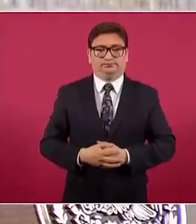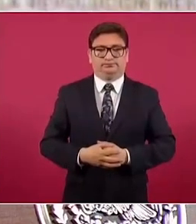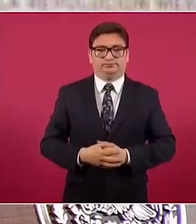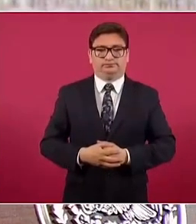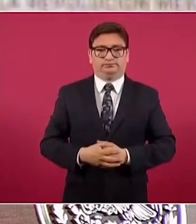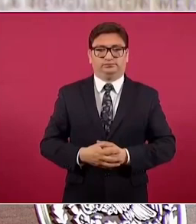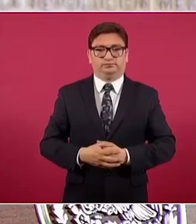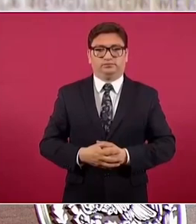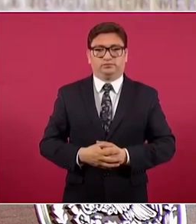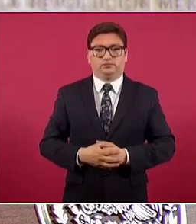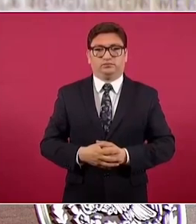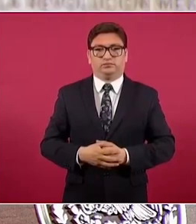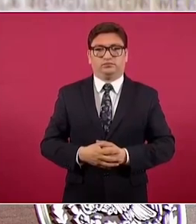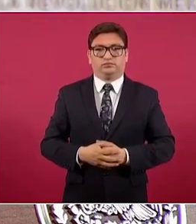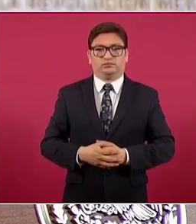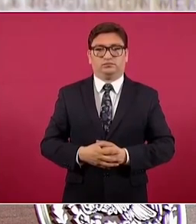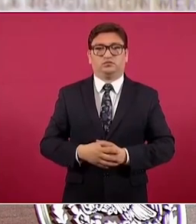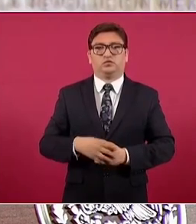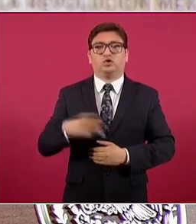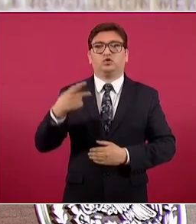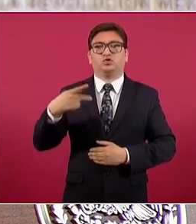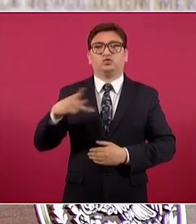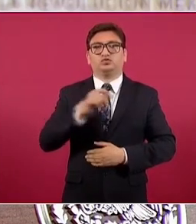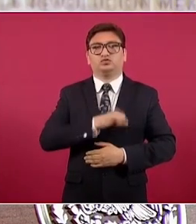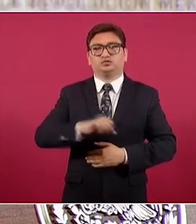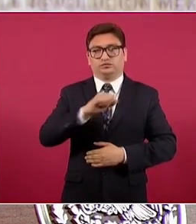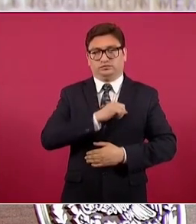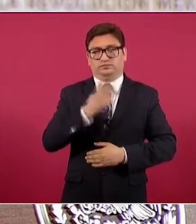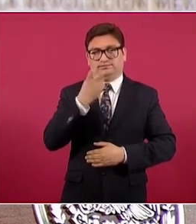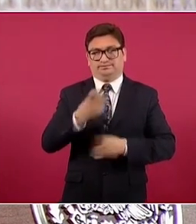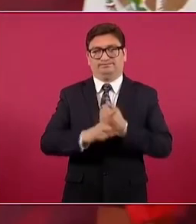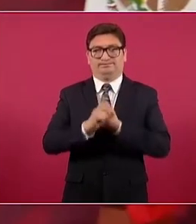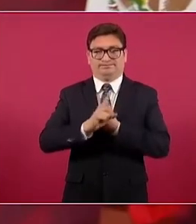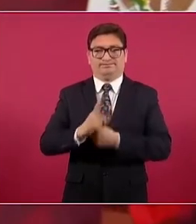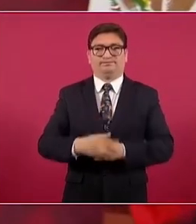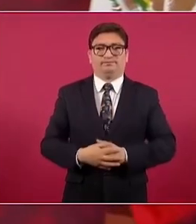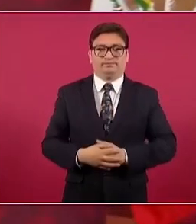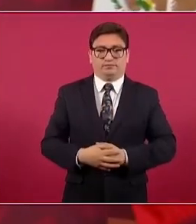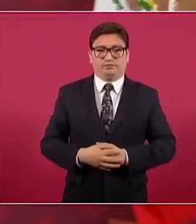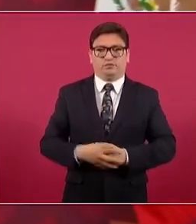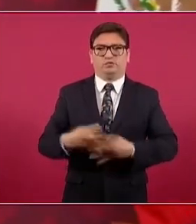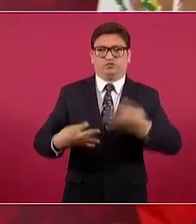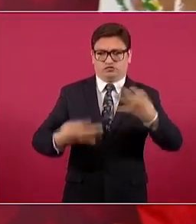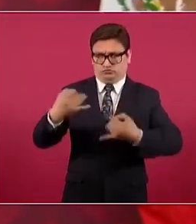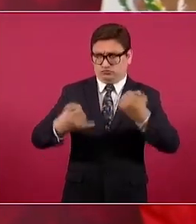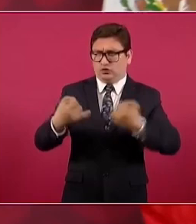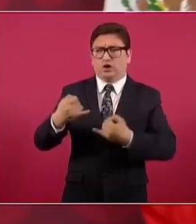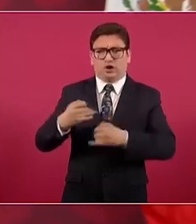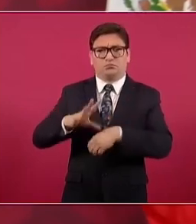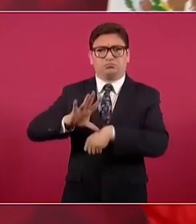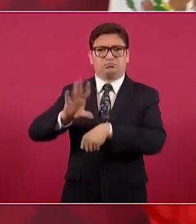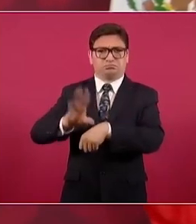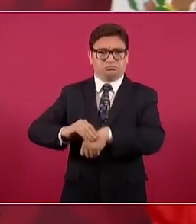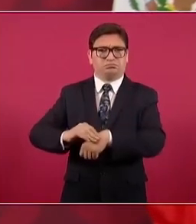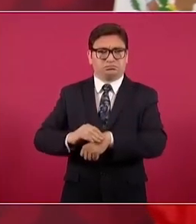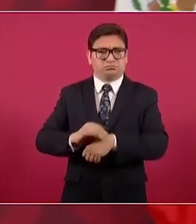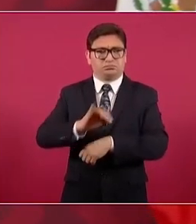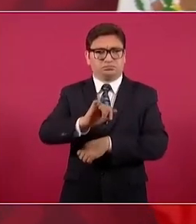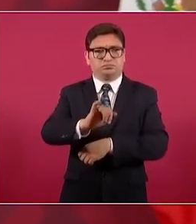por una cuestión de salud y el juez concedió el